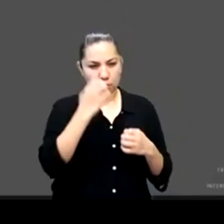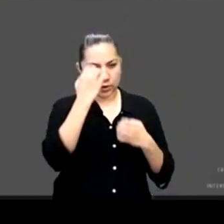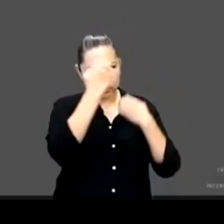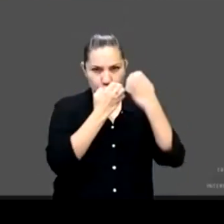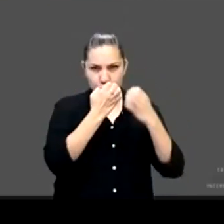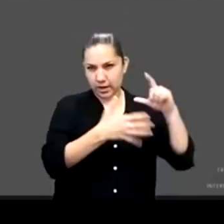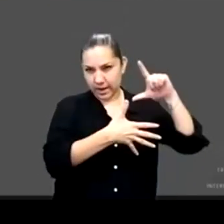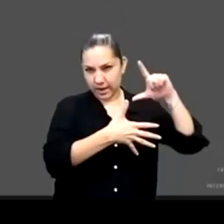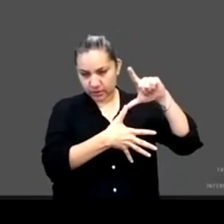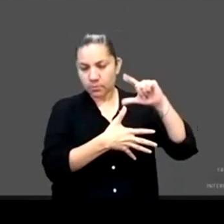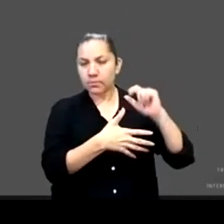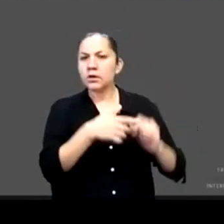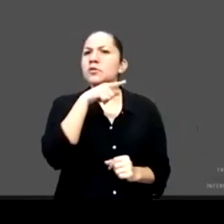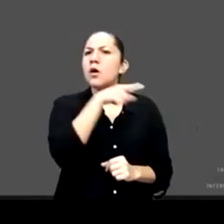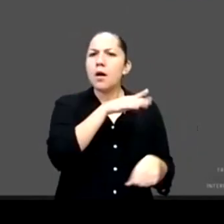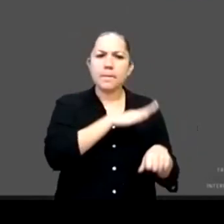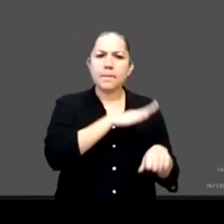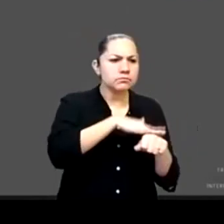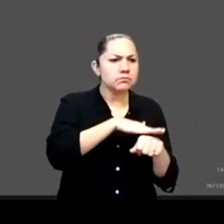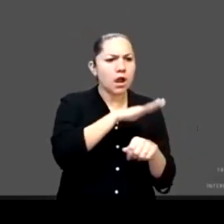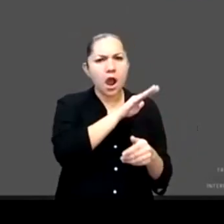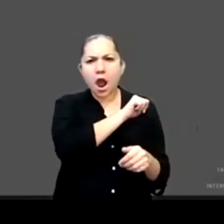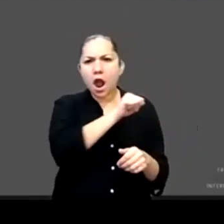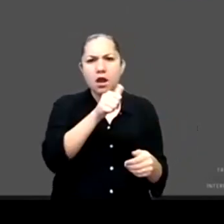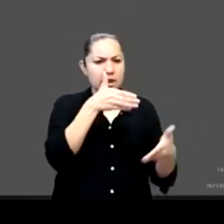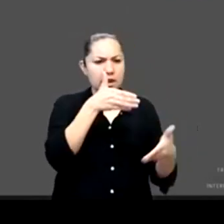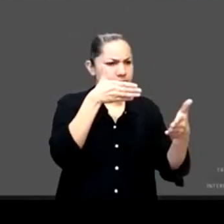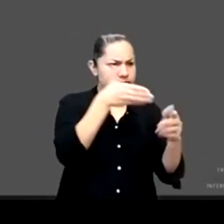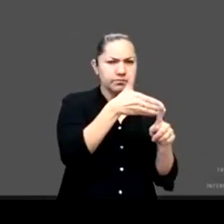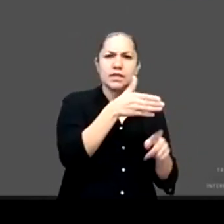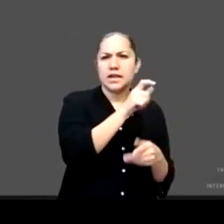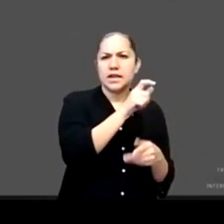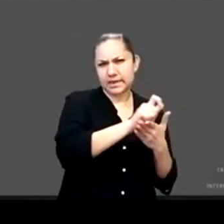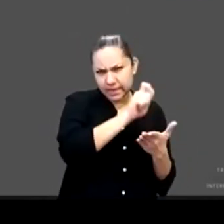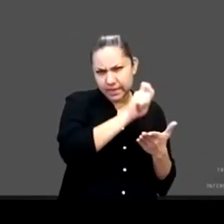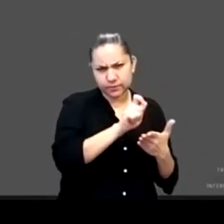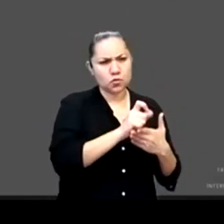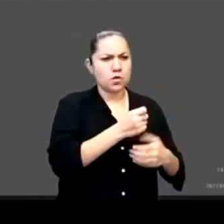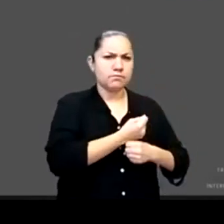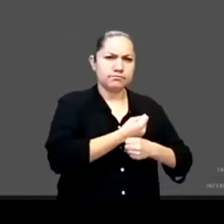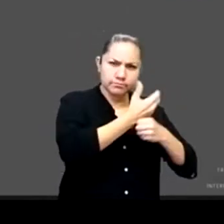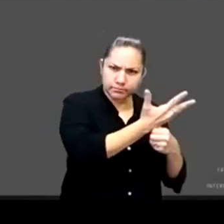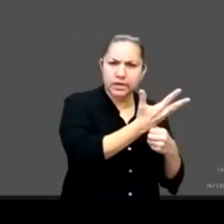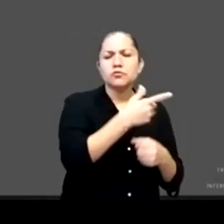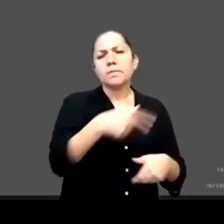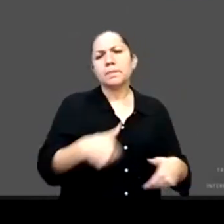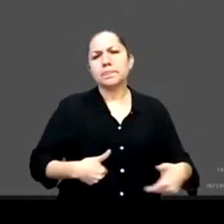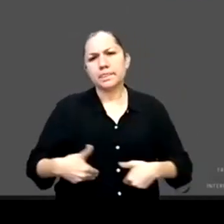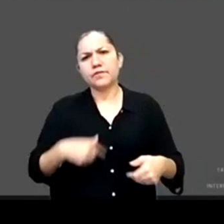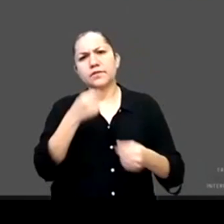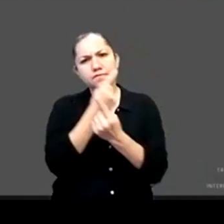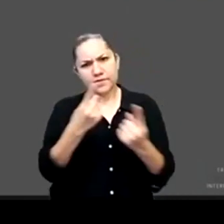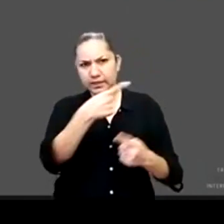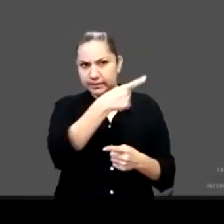popular desde diferentes ángulos expresivos, como el teatro infantil, tanto como escritor como guionista, el